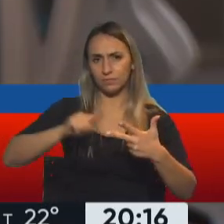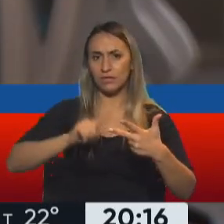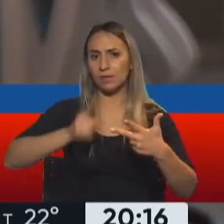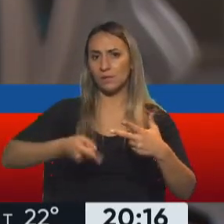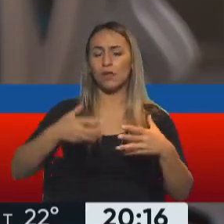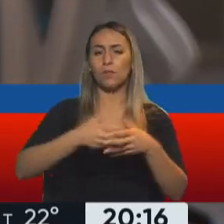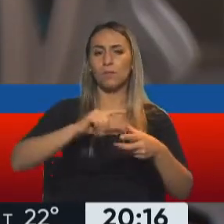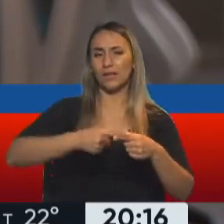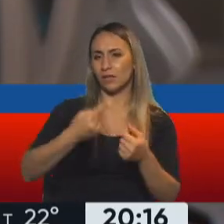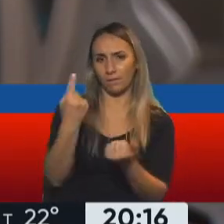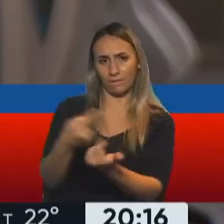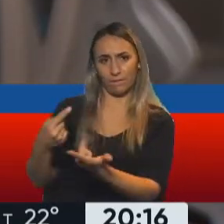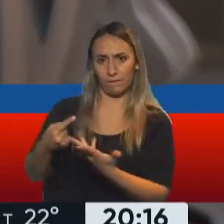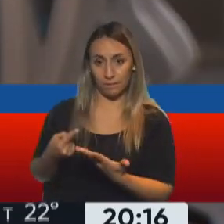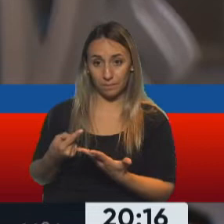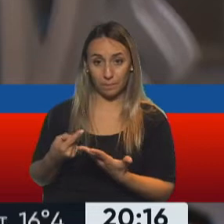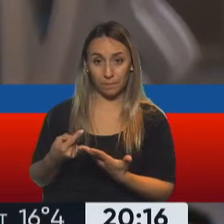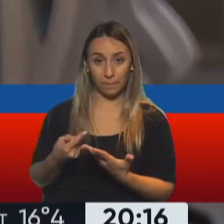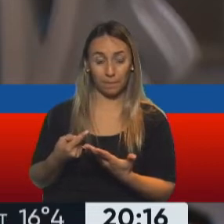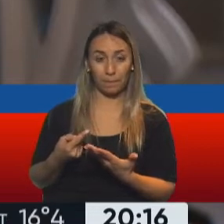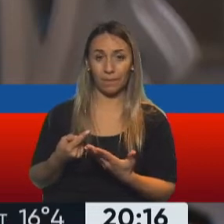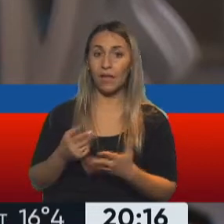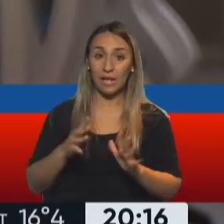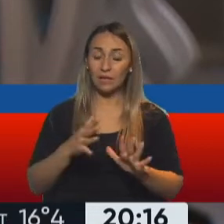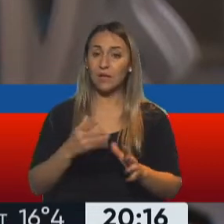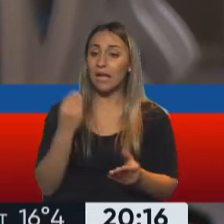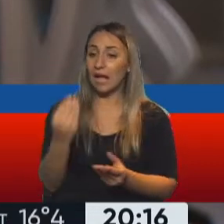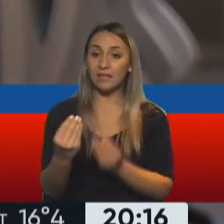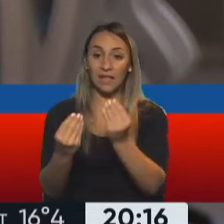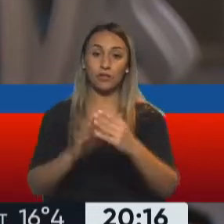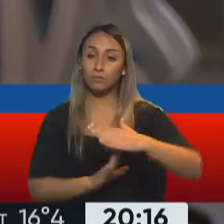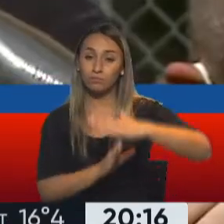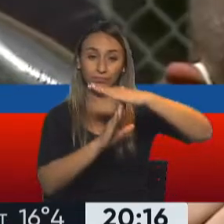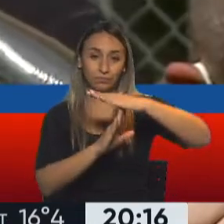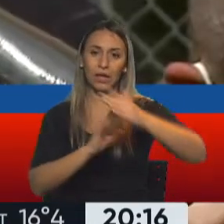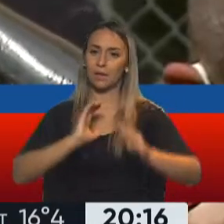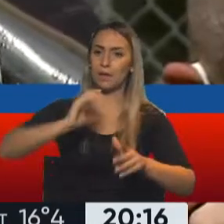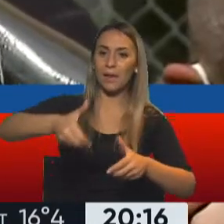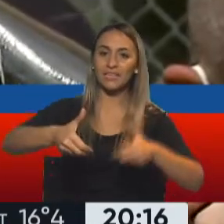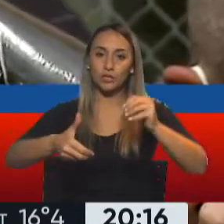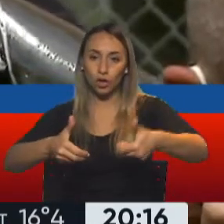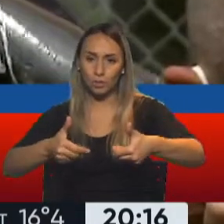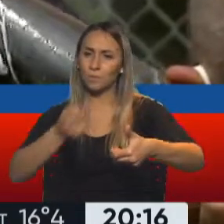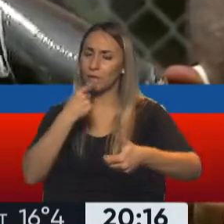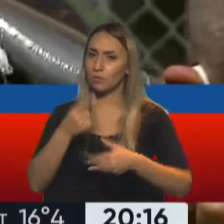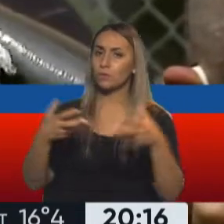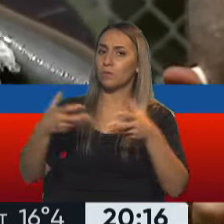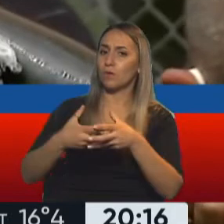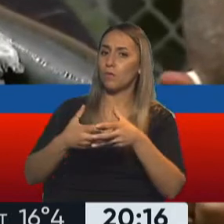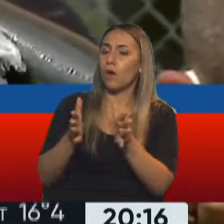diferentes fuerzas políticas tenemos todos los candidatos principales han han invertido tenemos por el cambio por ejemplo